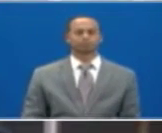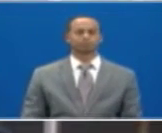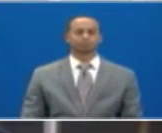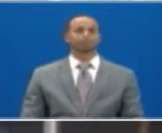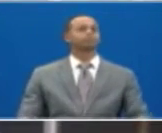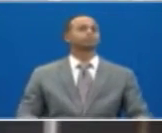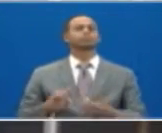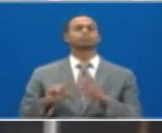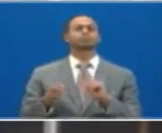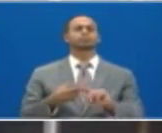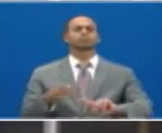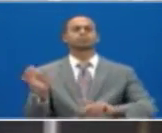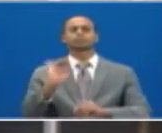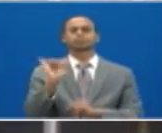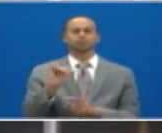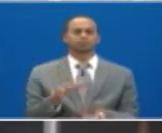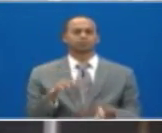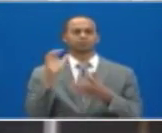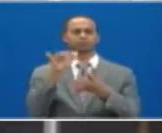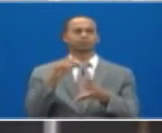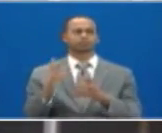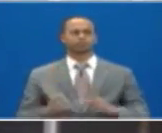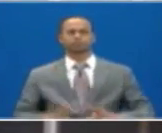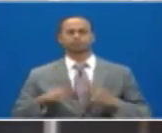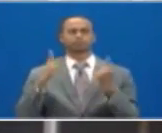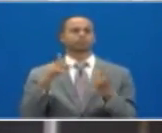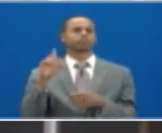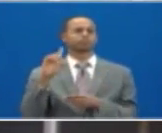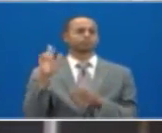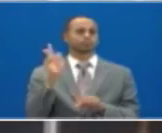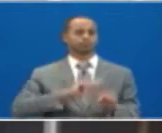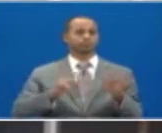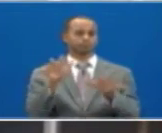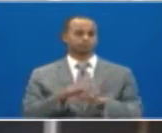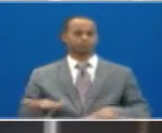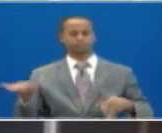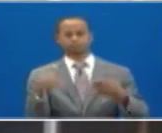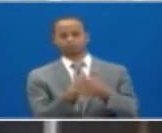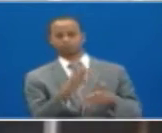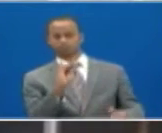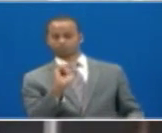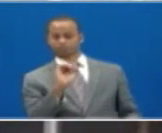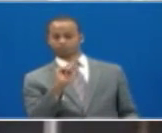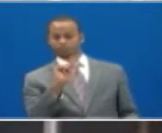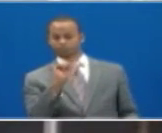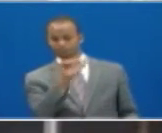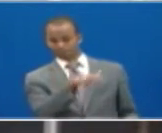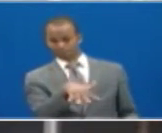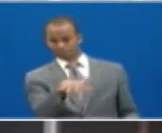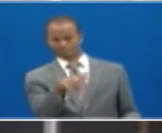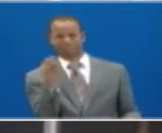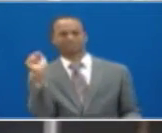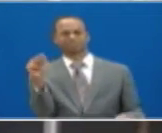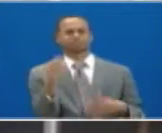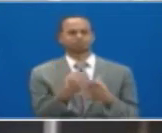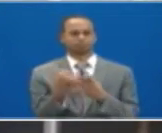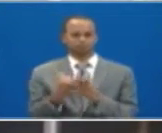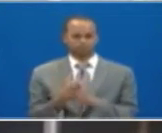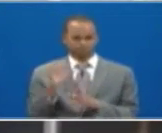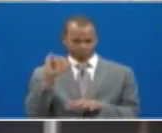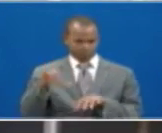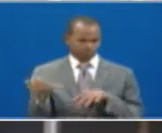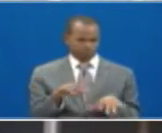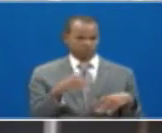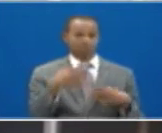Amigos, y a propósito de la entrega de viviendas a los moradores de La Nueva Barquita, beneficiarios de esta